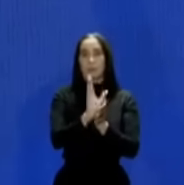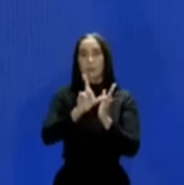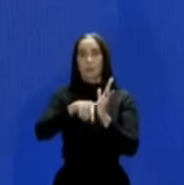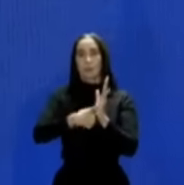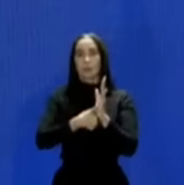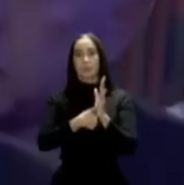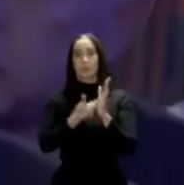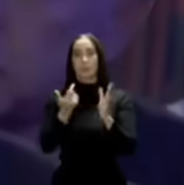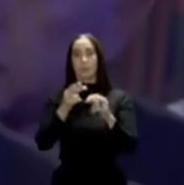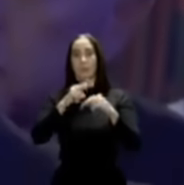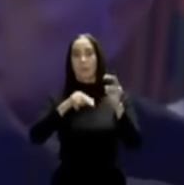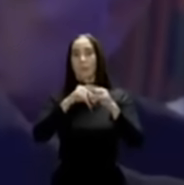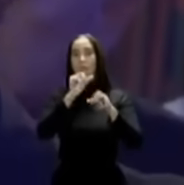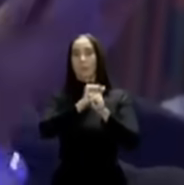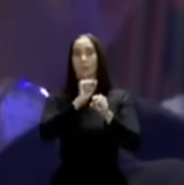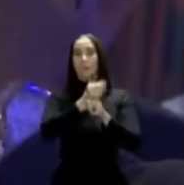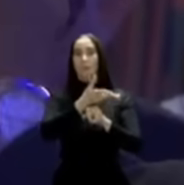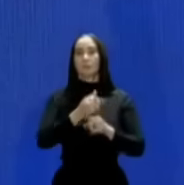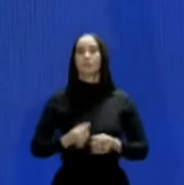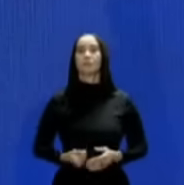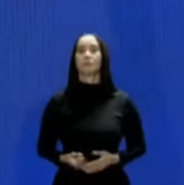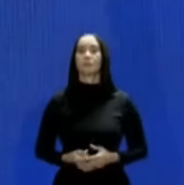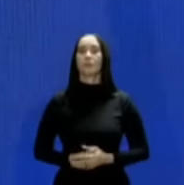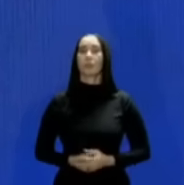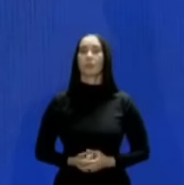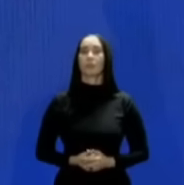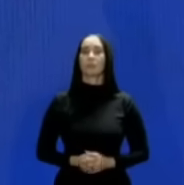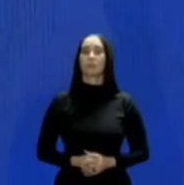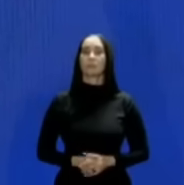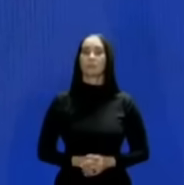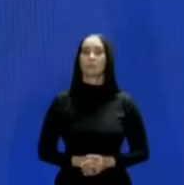después de la obra que ellos están haciendo.